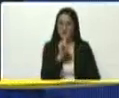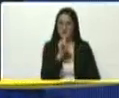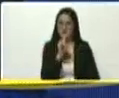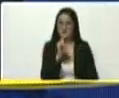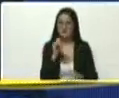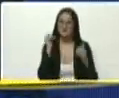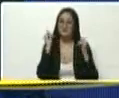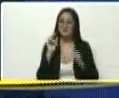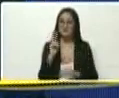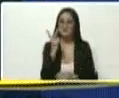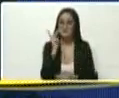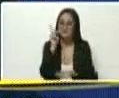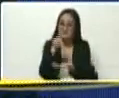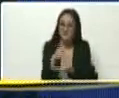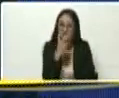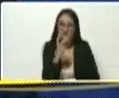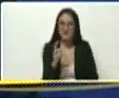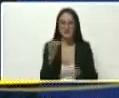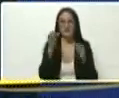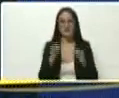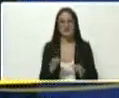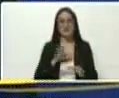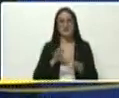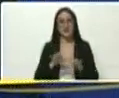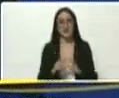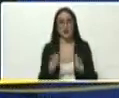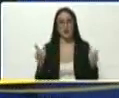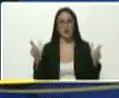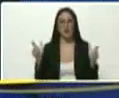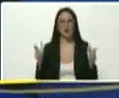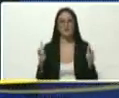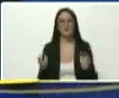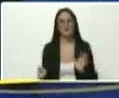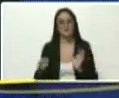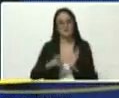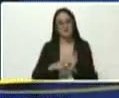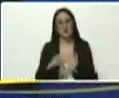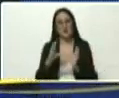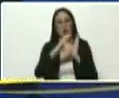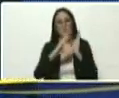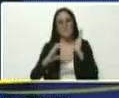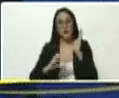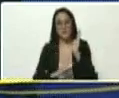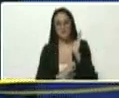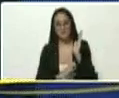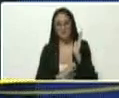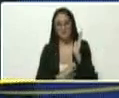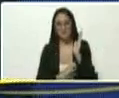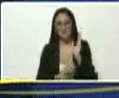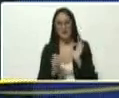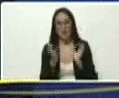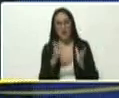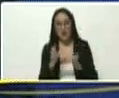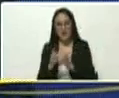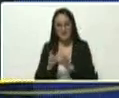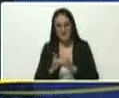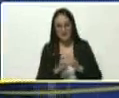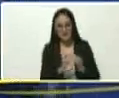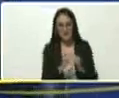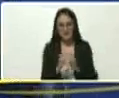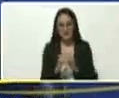esta primera visita oficial de nuestro secretario general, reivindicamos a la OPEP, presidente, como una organización